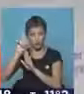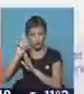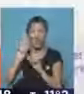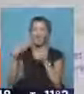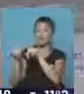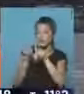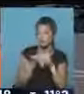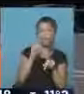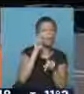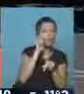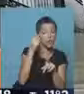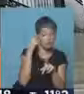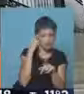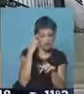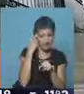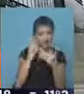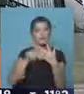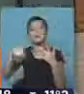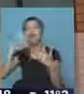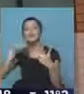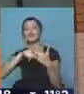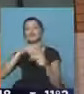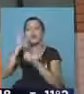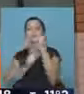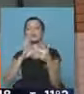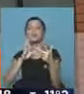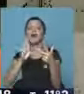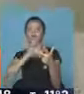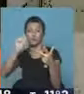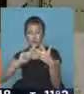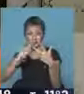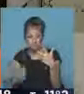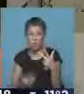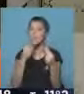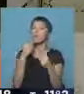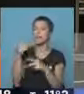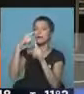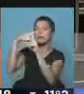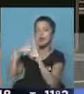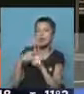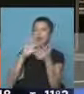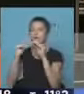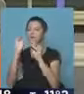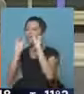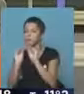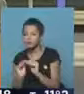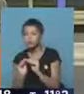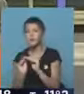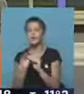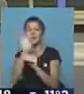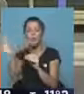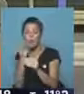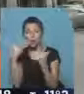por Google, Symantec y la compañía rusa Kaspersky, ya que los códigos utilizados y los rastros dejados por el